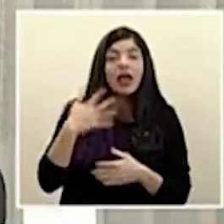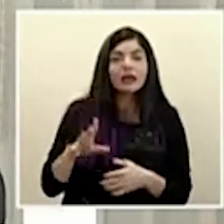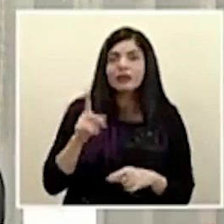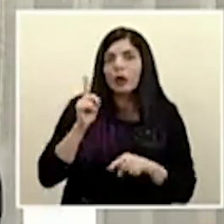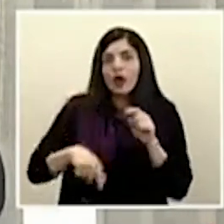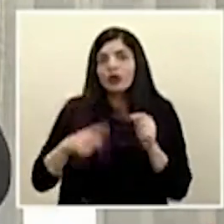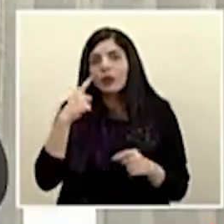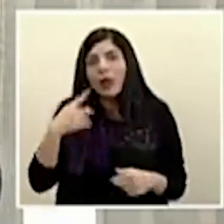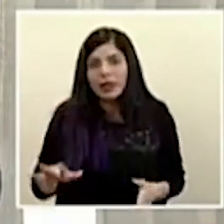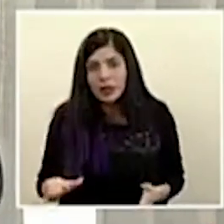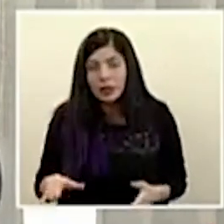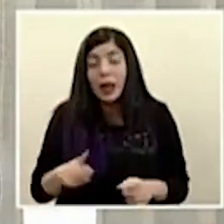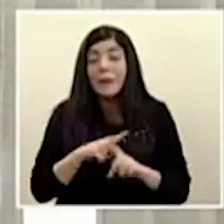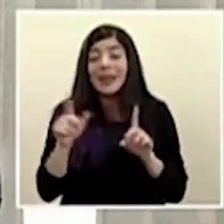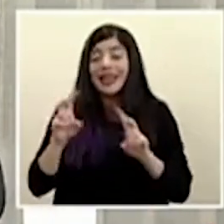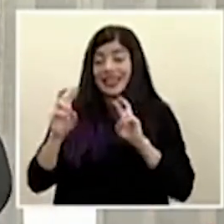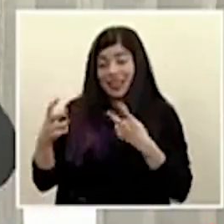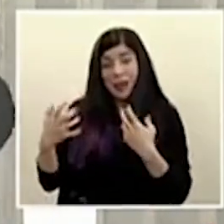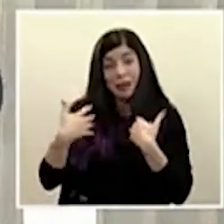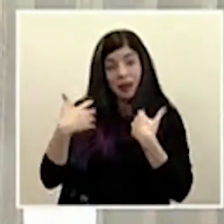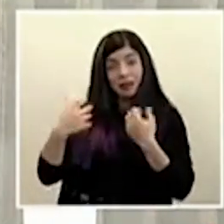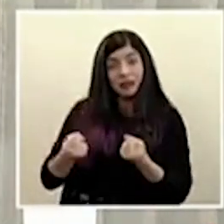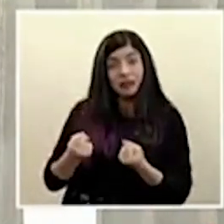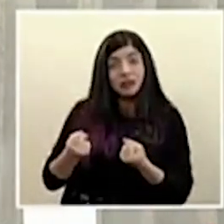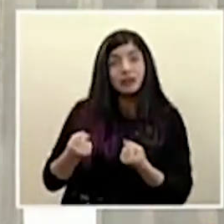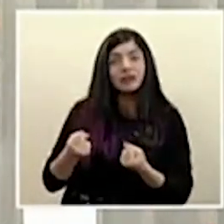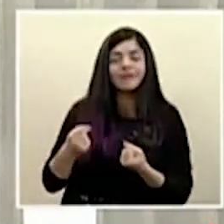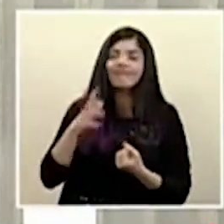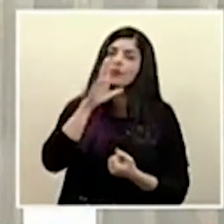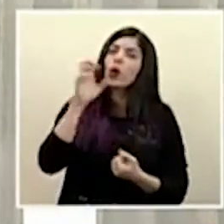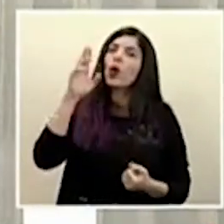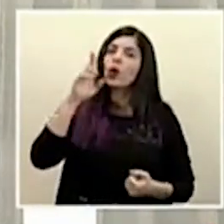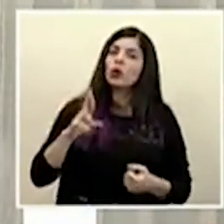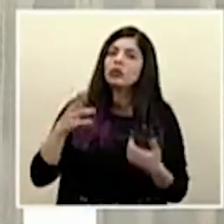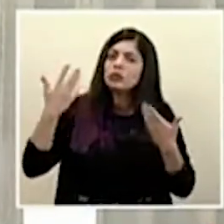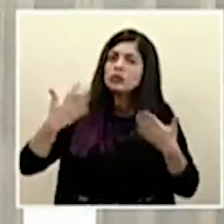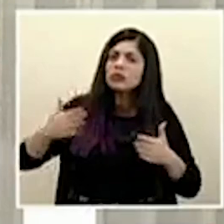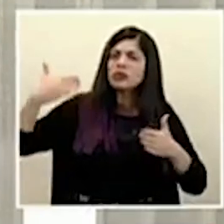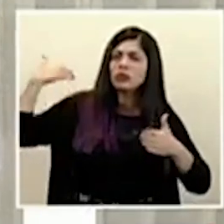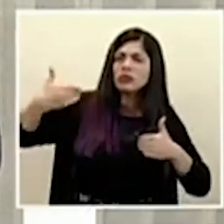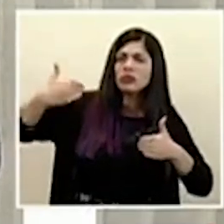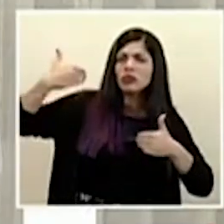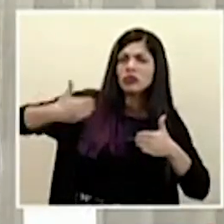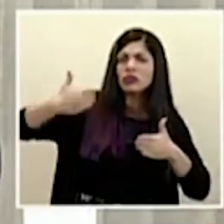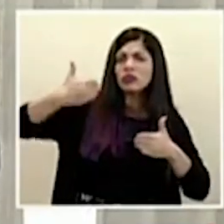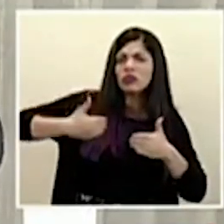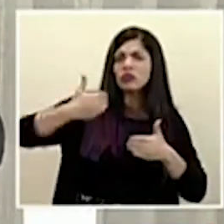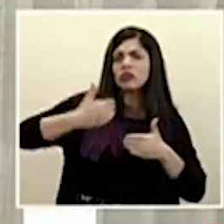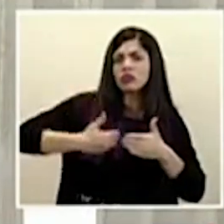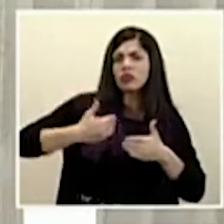bajar la guardia. Pero el tema de salud, bien que mal, Costa Rica lo ha llevado de una manera